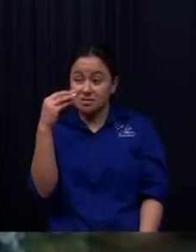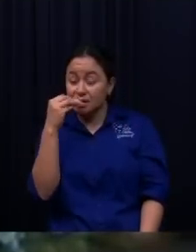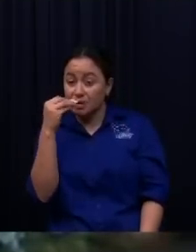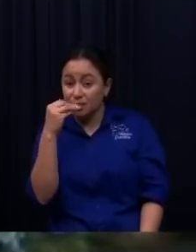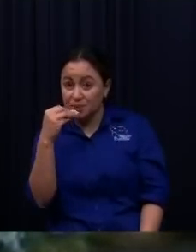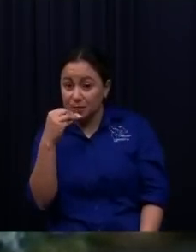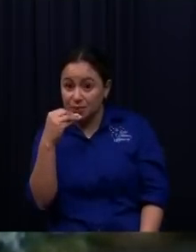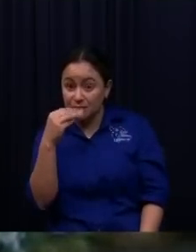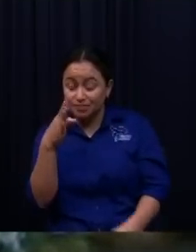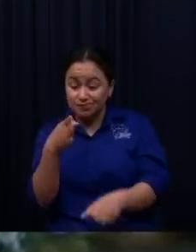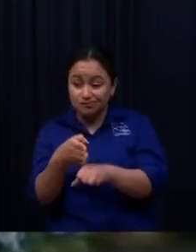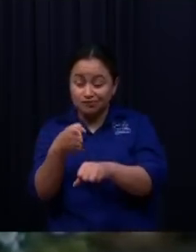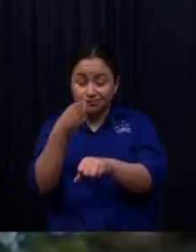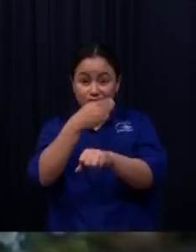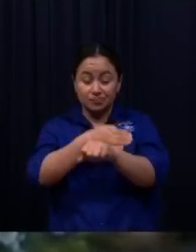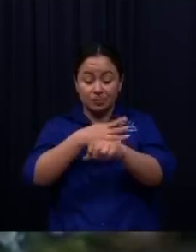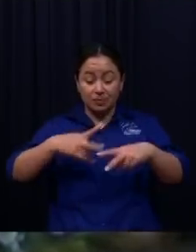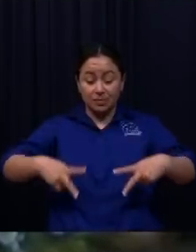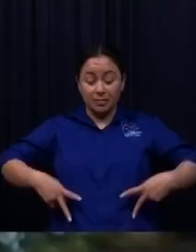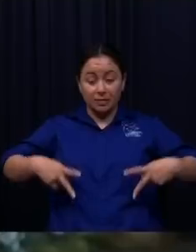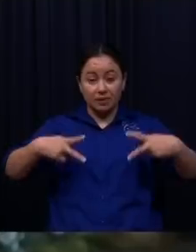murió.